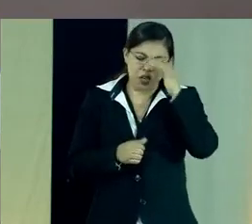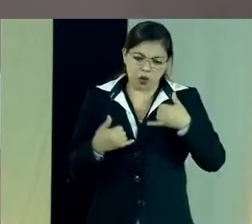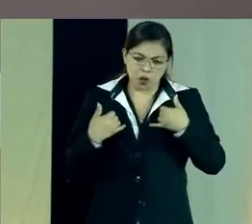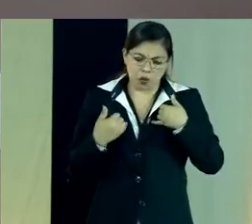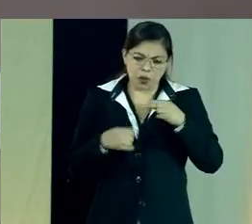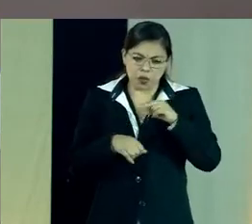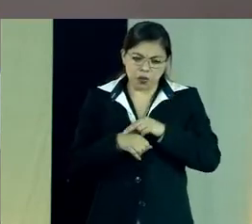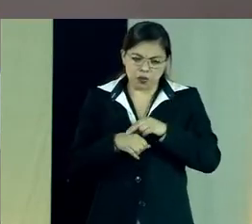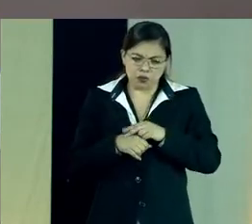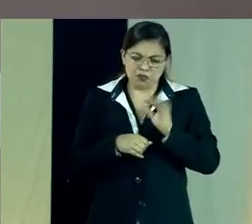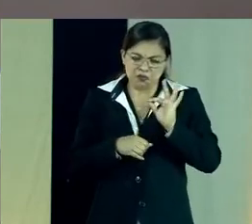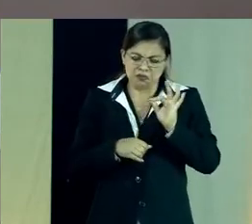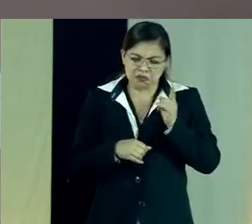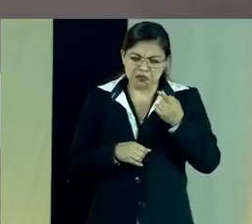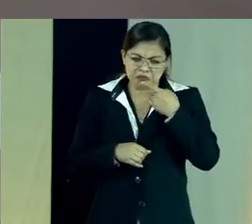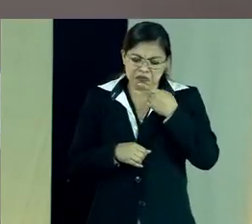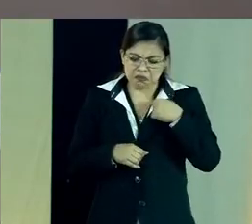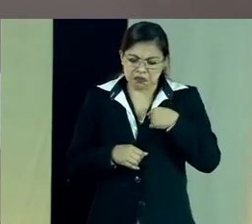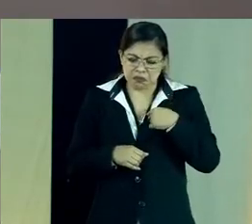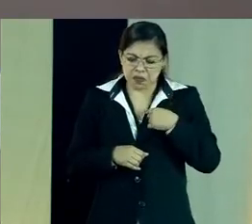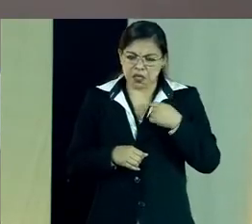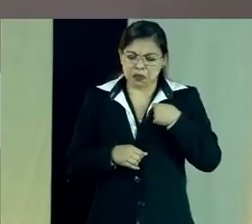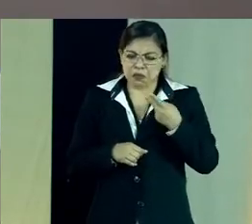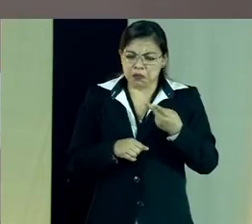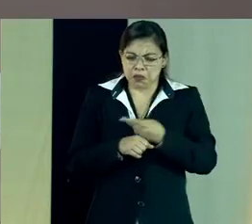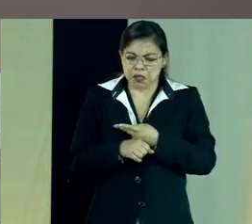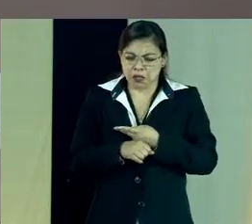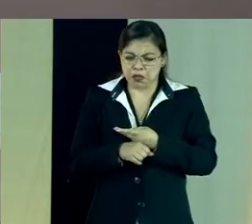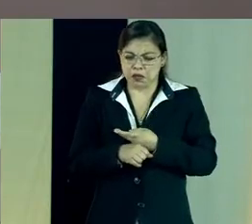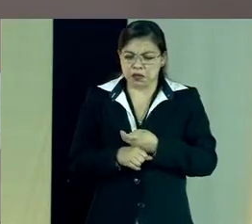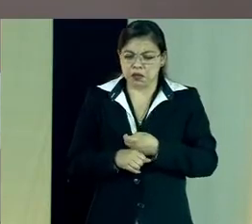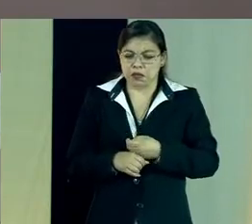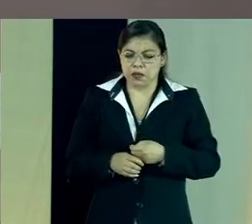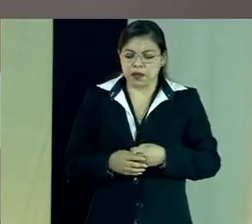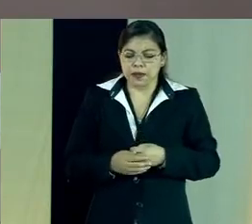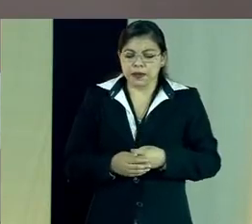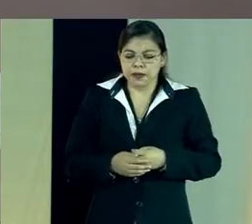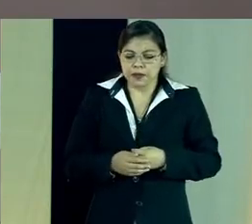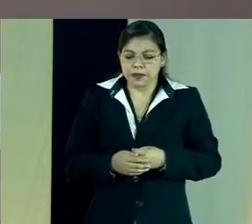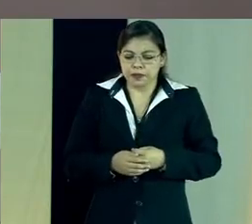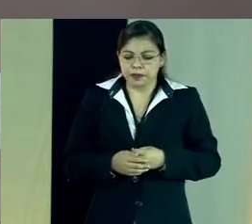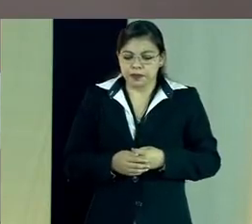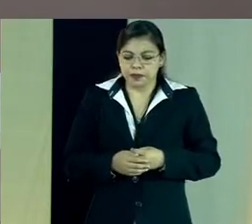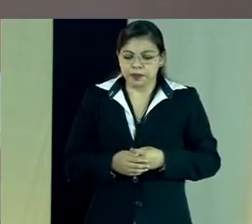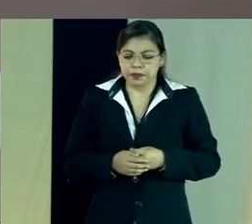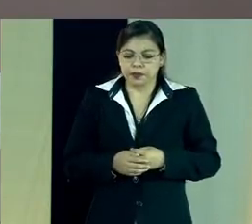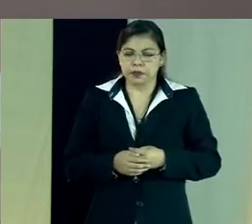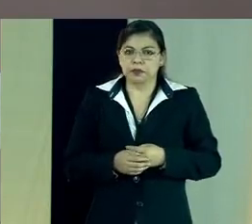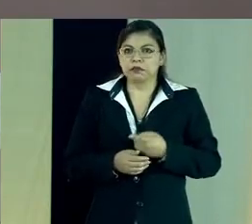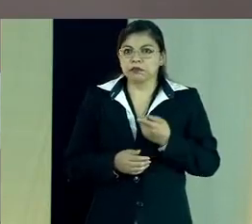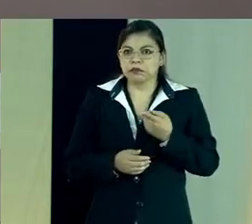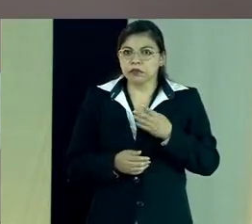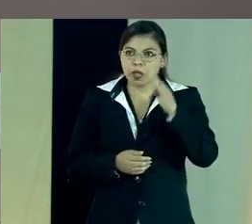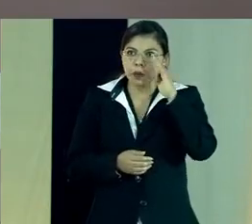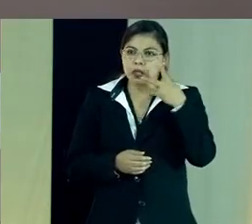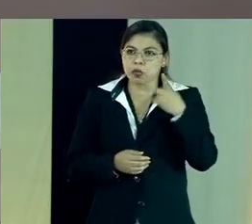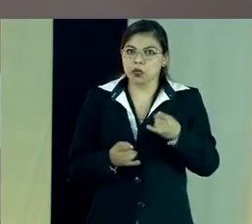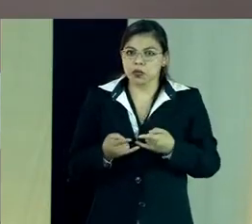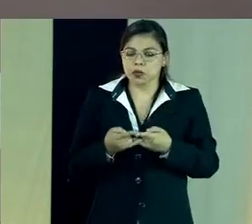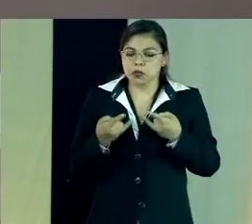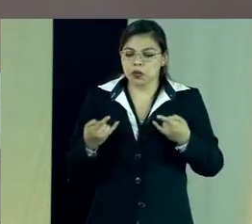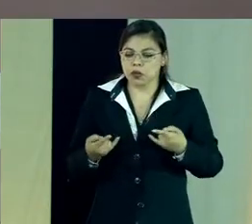conocieron el mundo lo que procedía este abogado sin hogar el torbellino de la historia